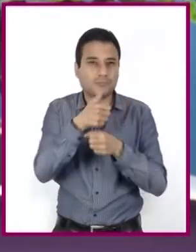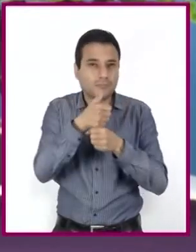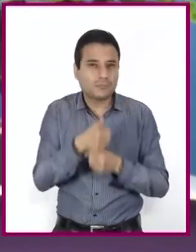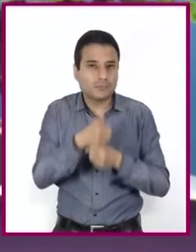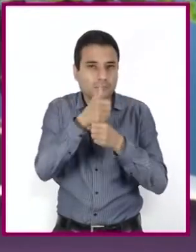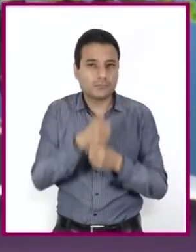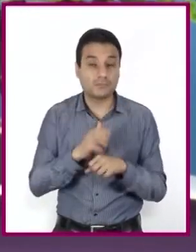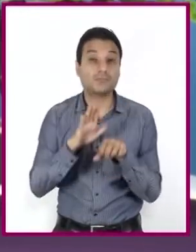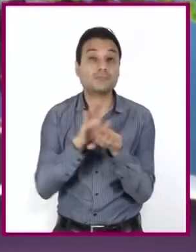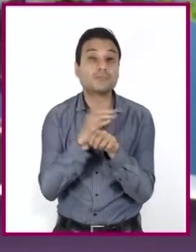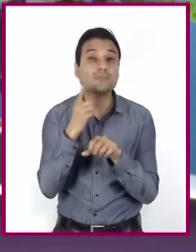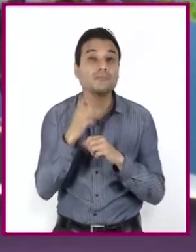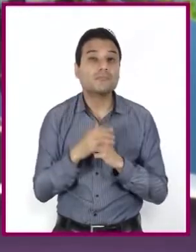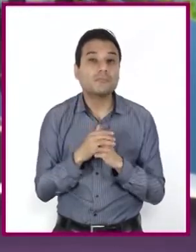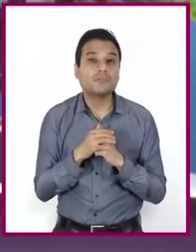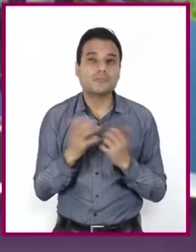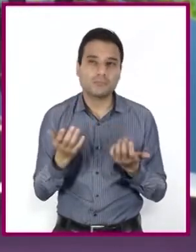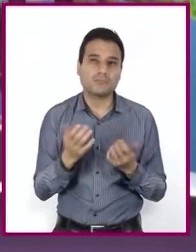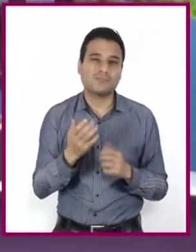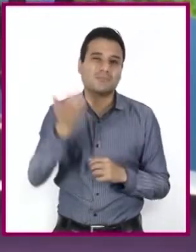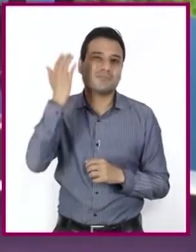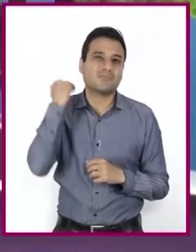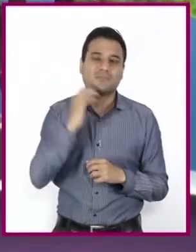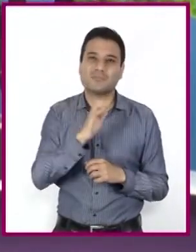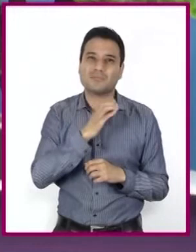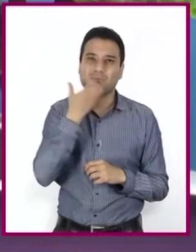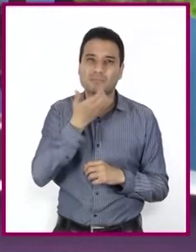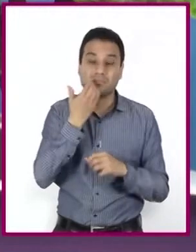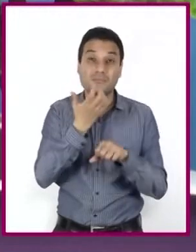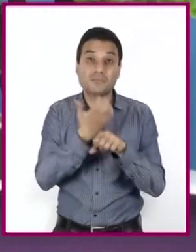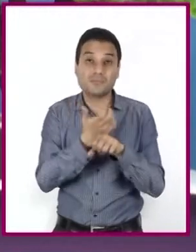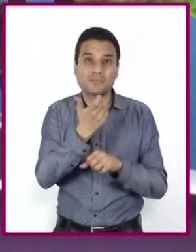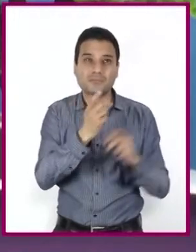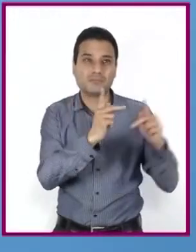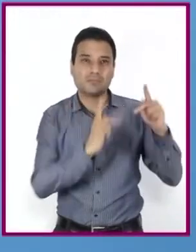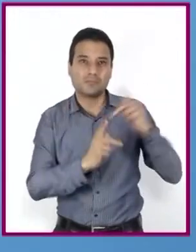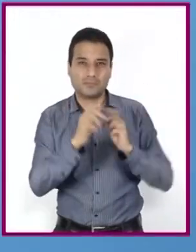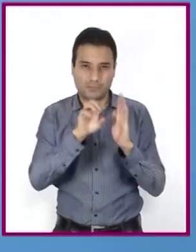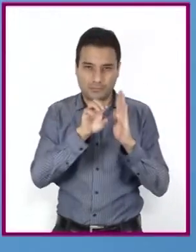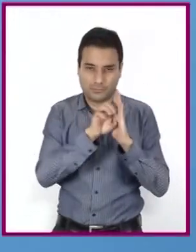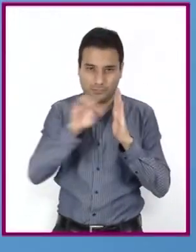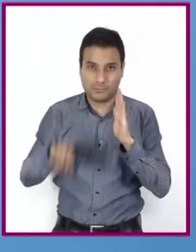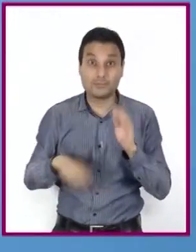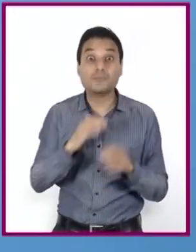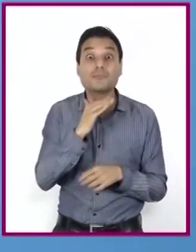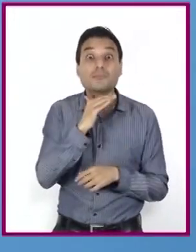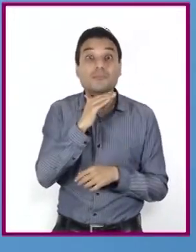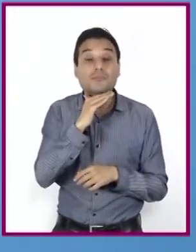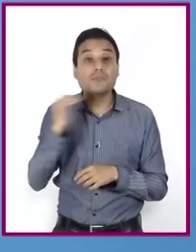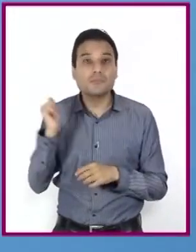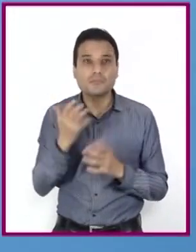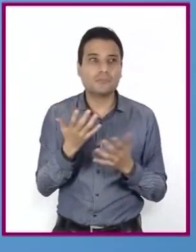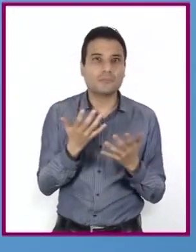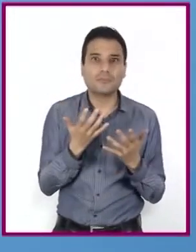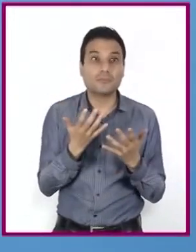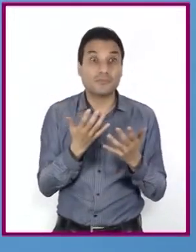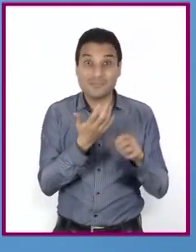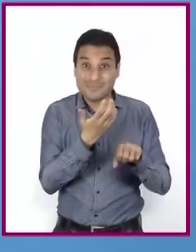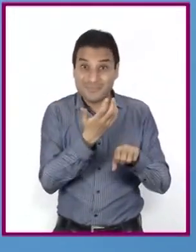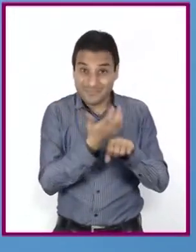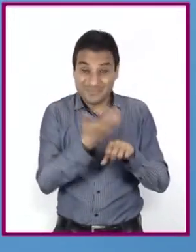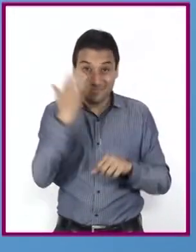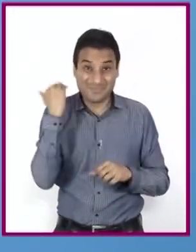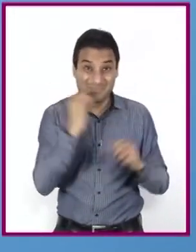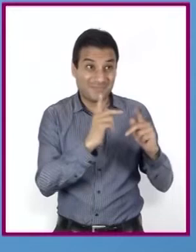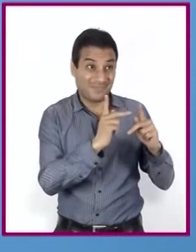exportaciones y créditos estadounidenses. Tal fue el caso de Alemania, en donde la falta del dinero prestado por